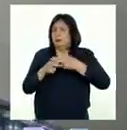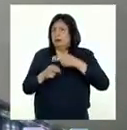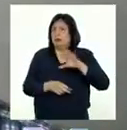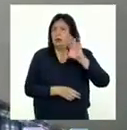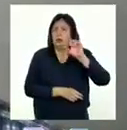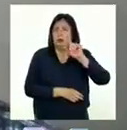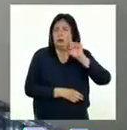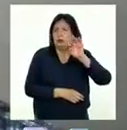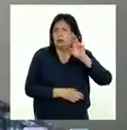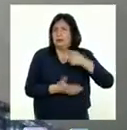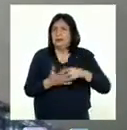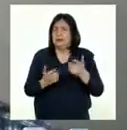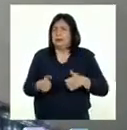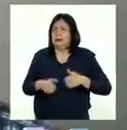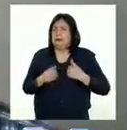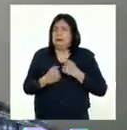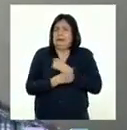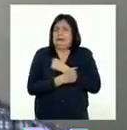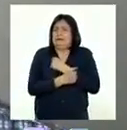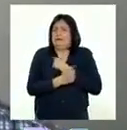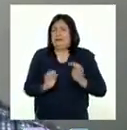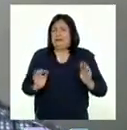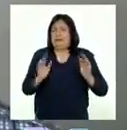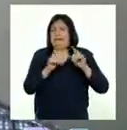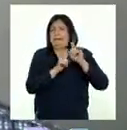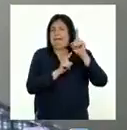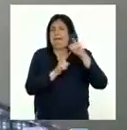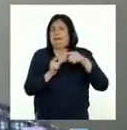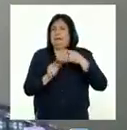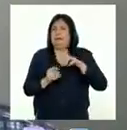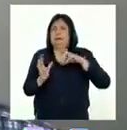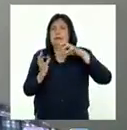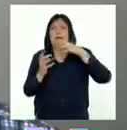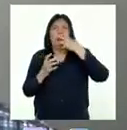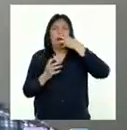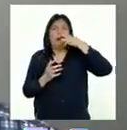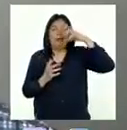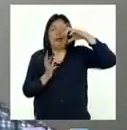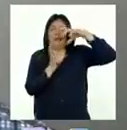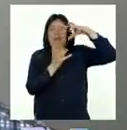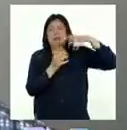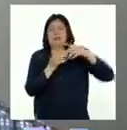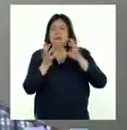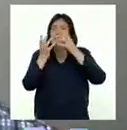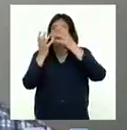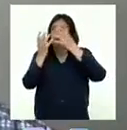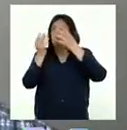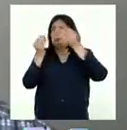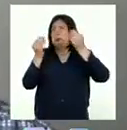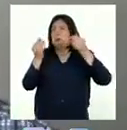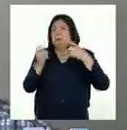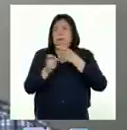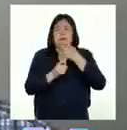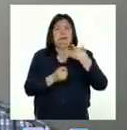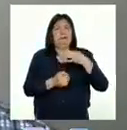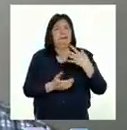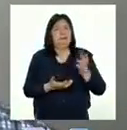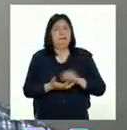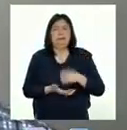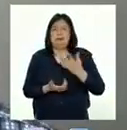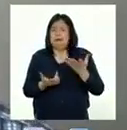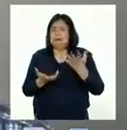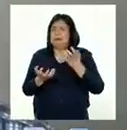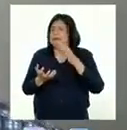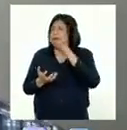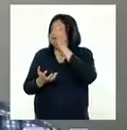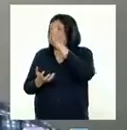cobrizo, que vive en climas fríos en las alturas y que con el calentamiento global su hábitat se va viendo afectada, tratando de buscar